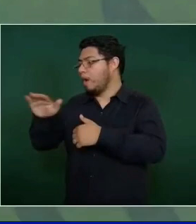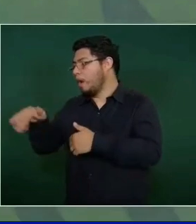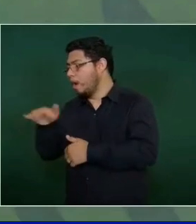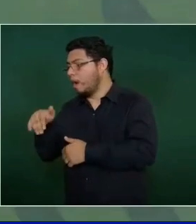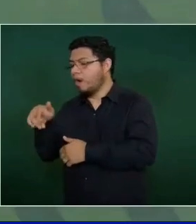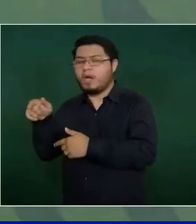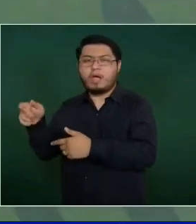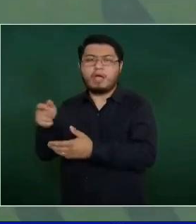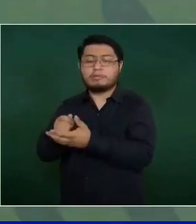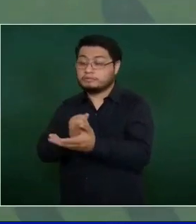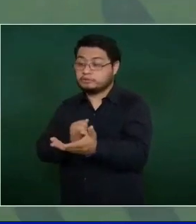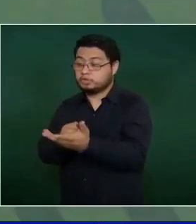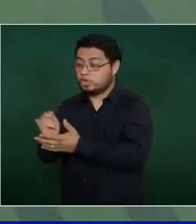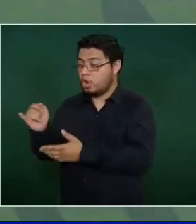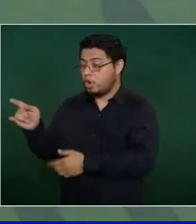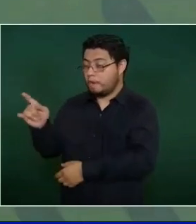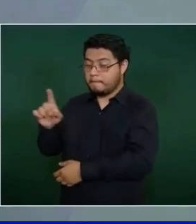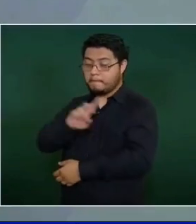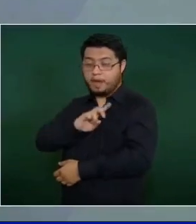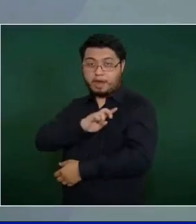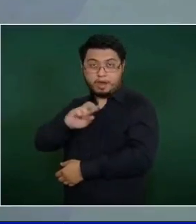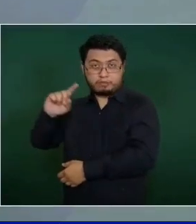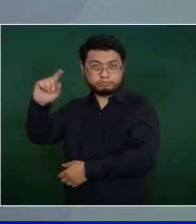el fascismo,